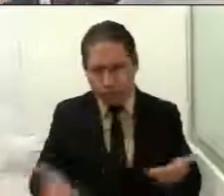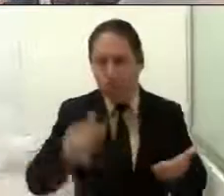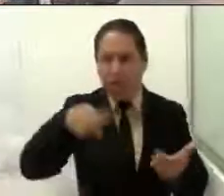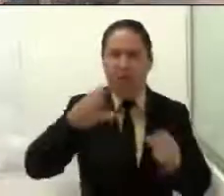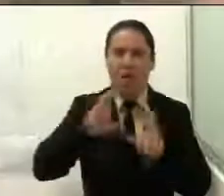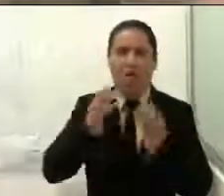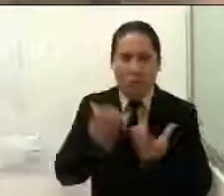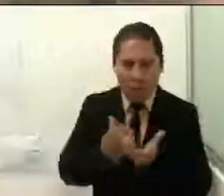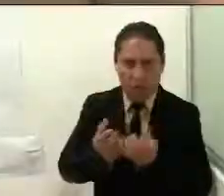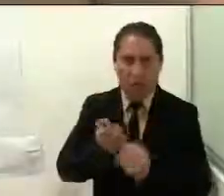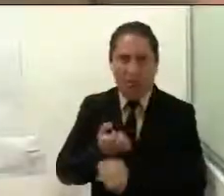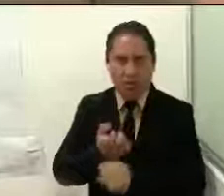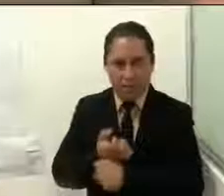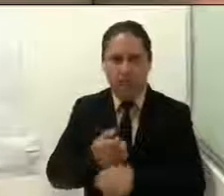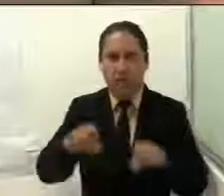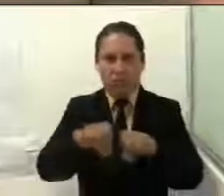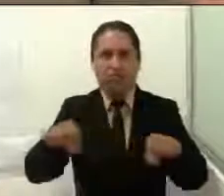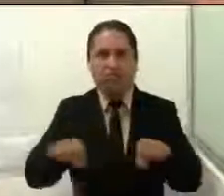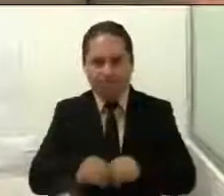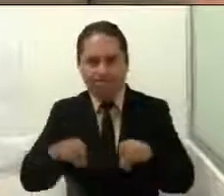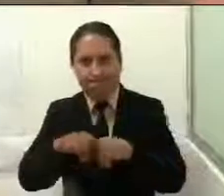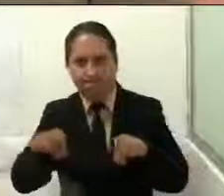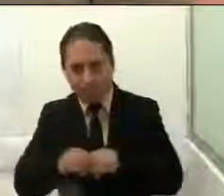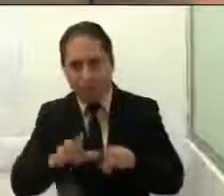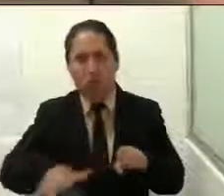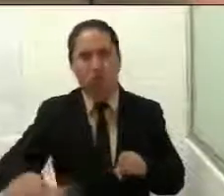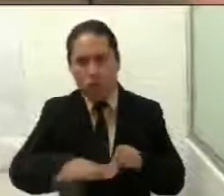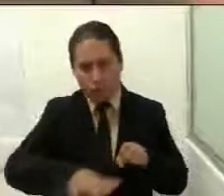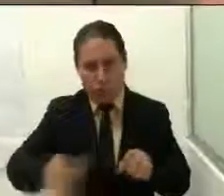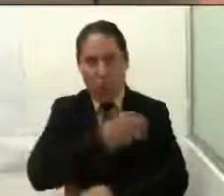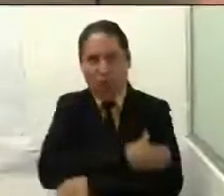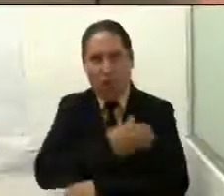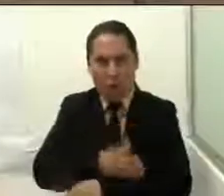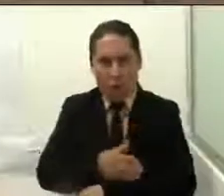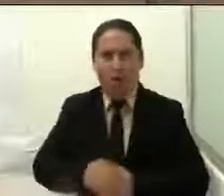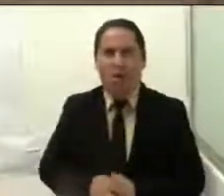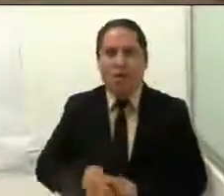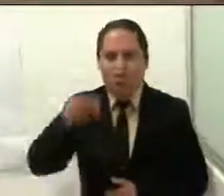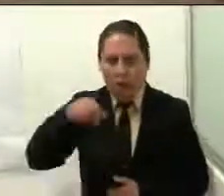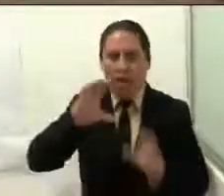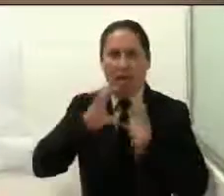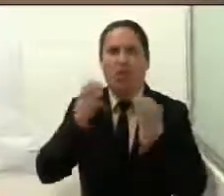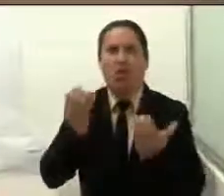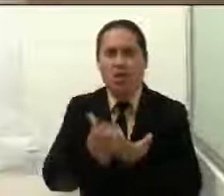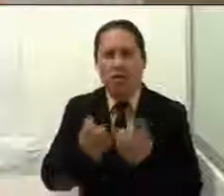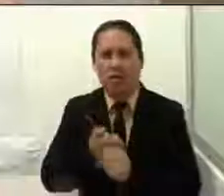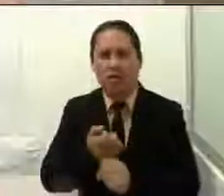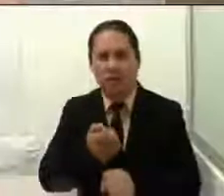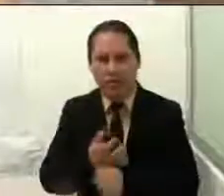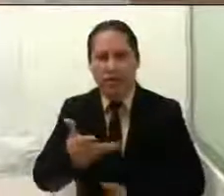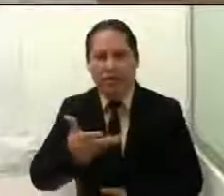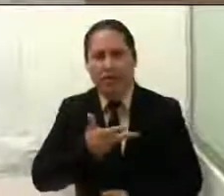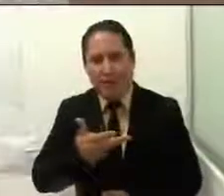señor secretario licenciado sergio david molina gomez y aquí en este congreso del estado o encontraran a